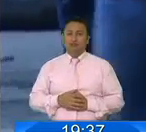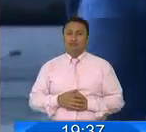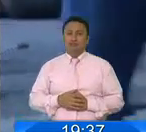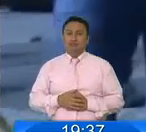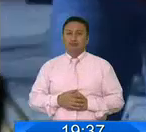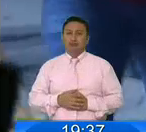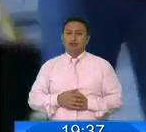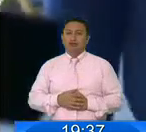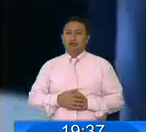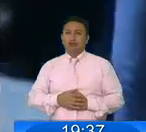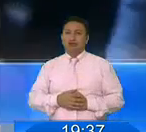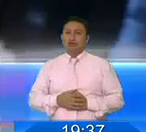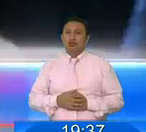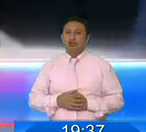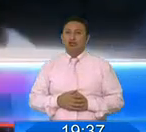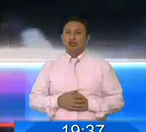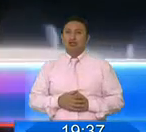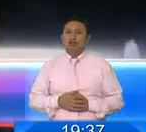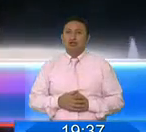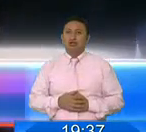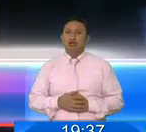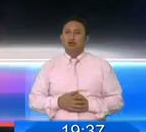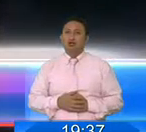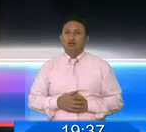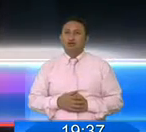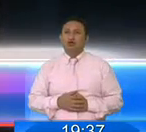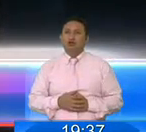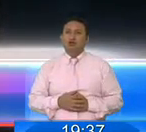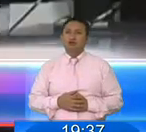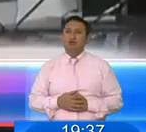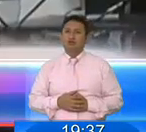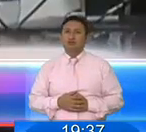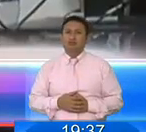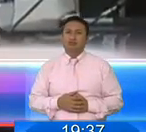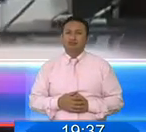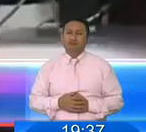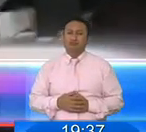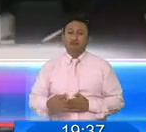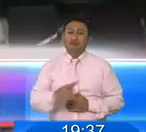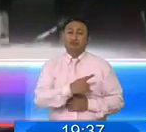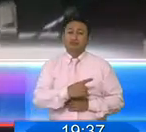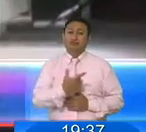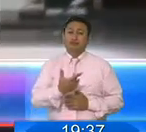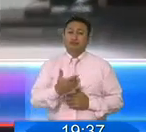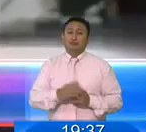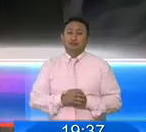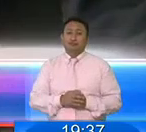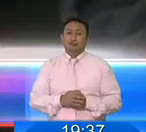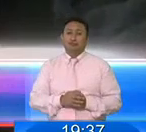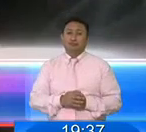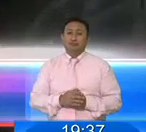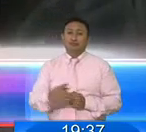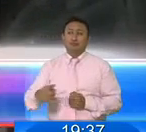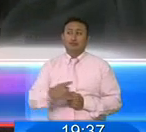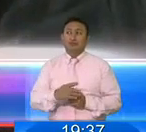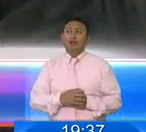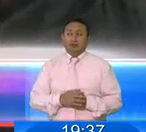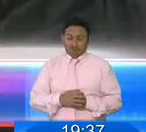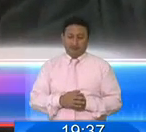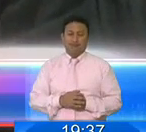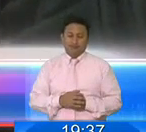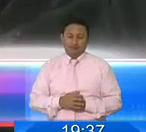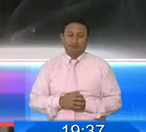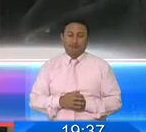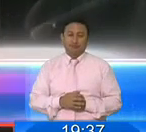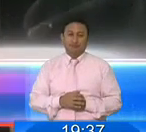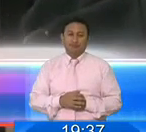la chica es de baja estatura mirada esquiva incluso temerosa de su entorno como es común en la mayoría de jóvenes el